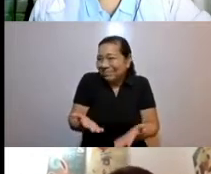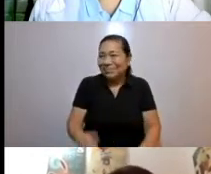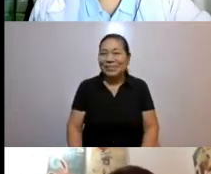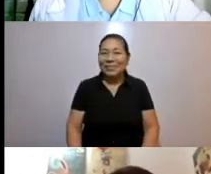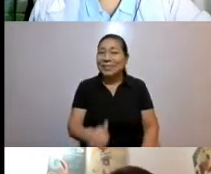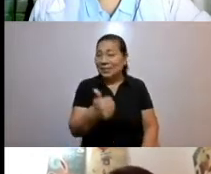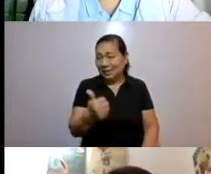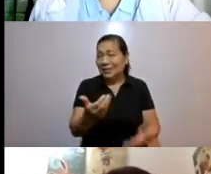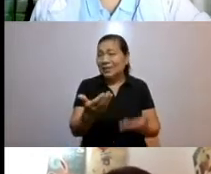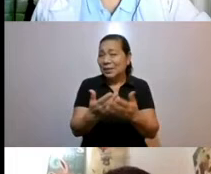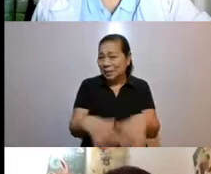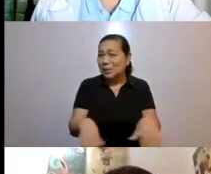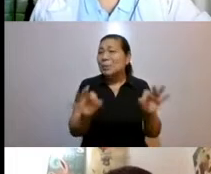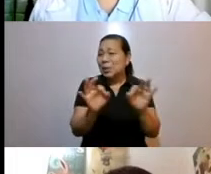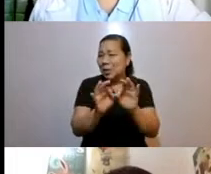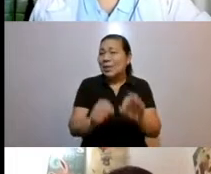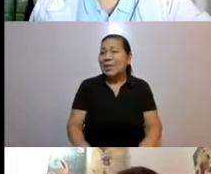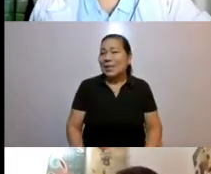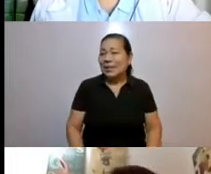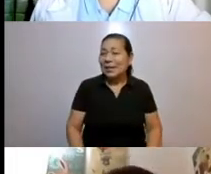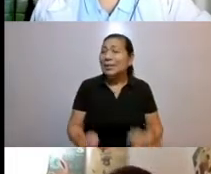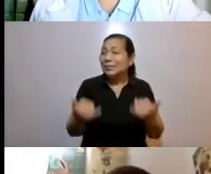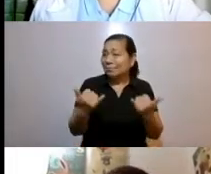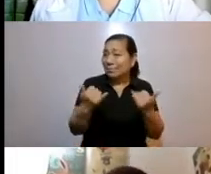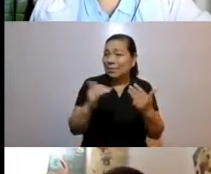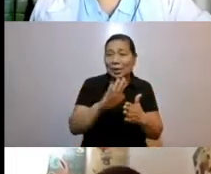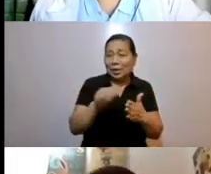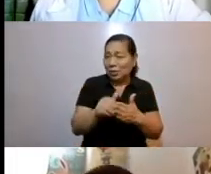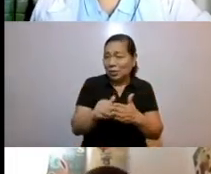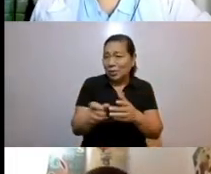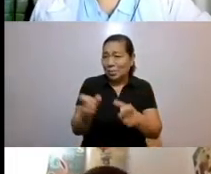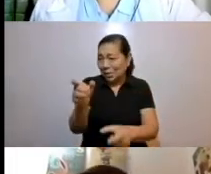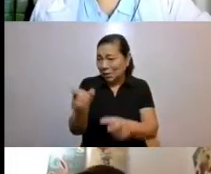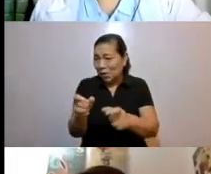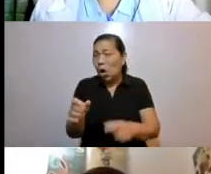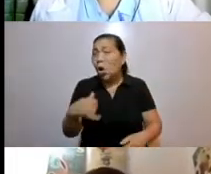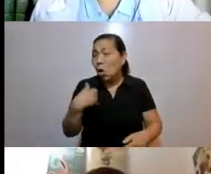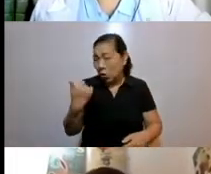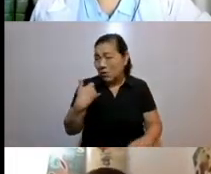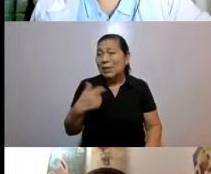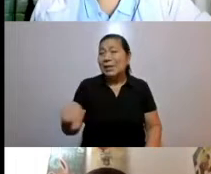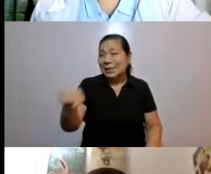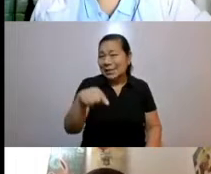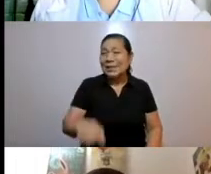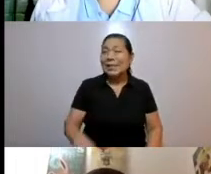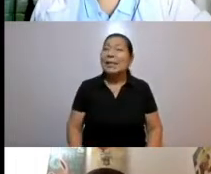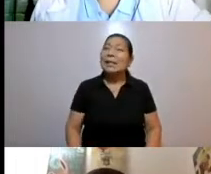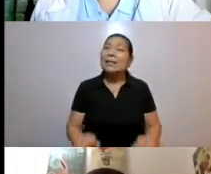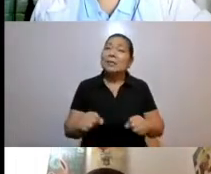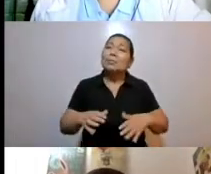que es importante es que, y esto en todos los pacientes y en los jóvenes con mayor razón, es